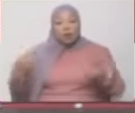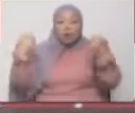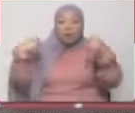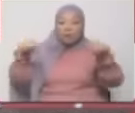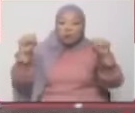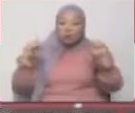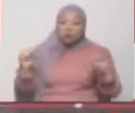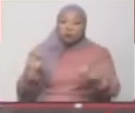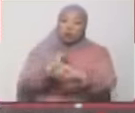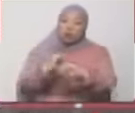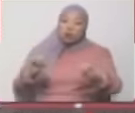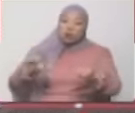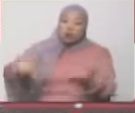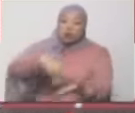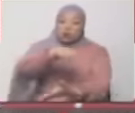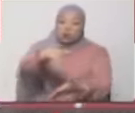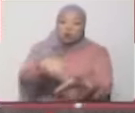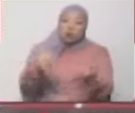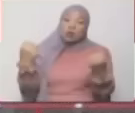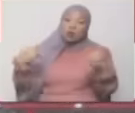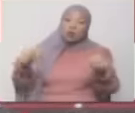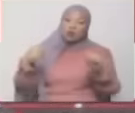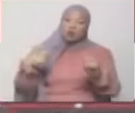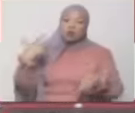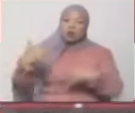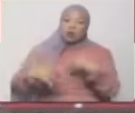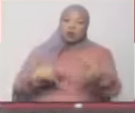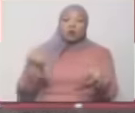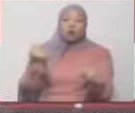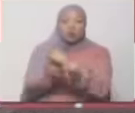la soberanía nacional, el ejercicio de la soberanía